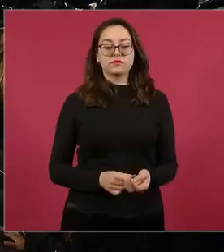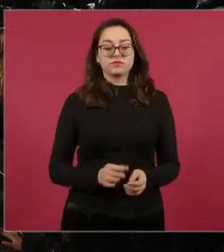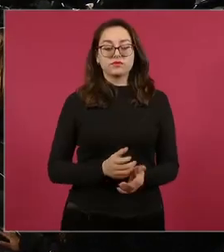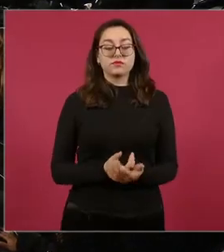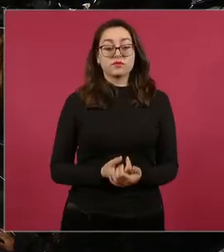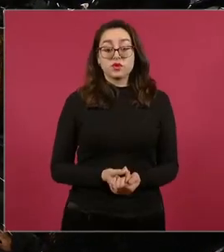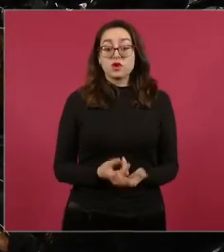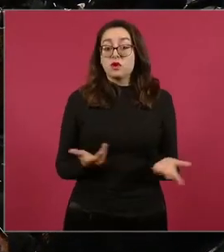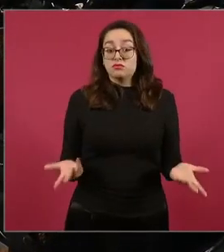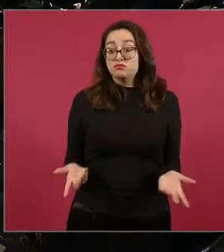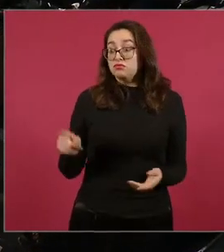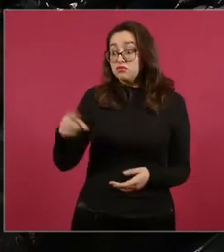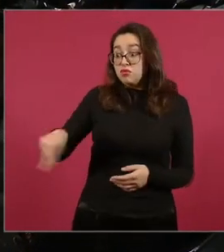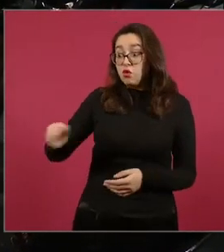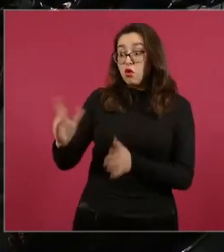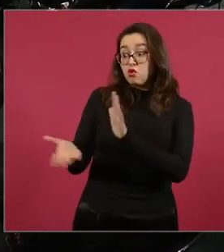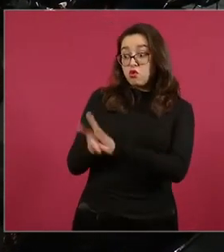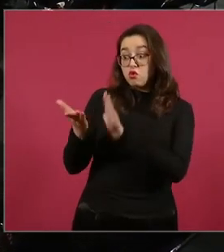Entonces, ¿qué hacer